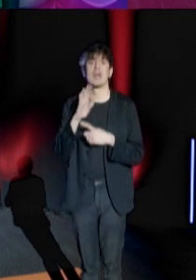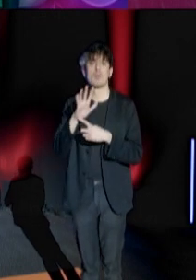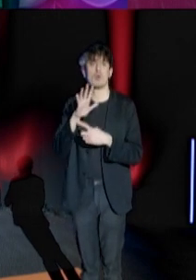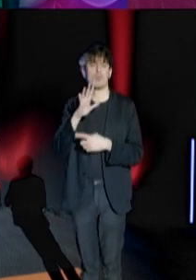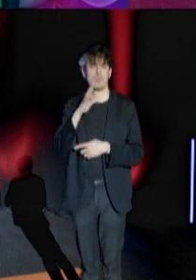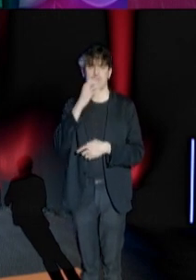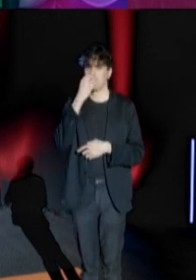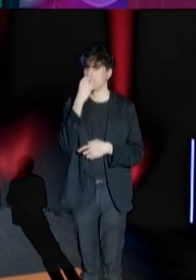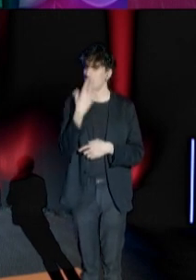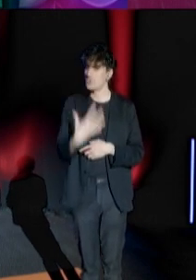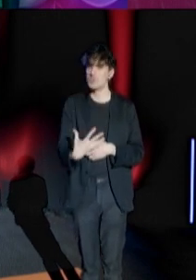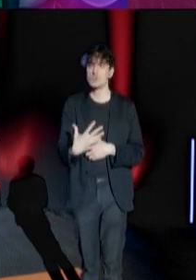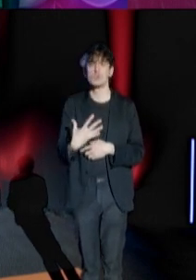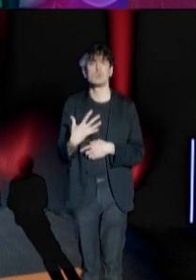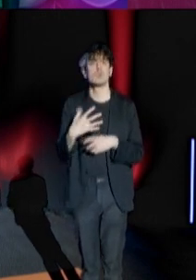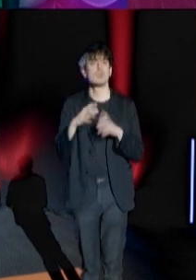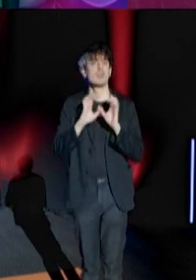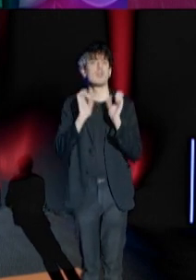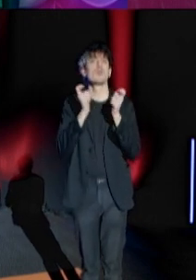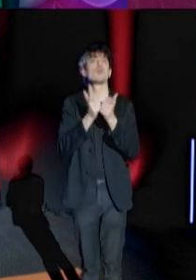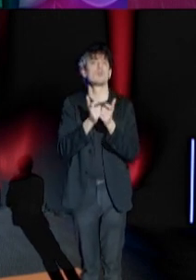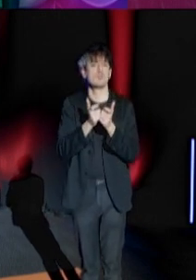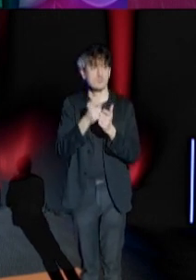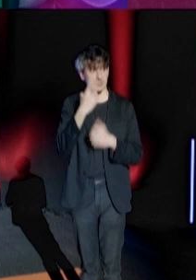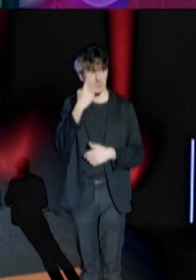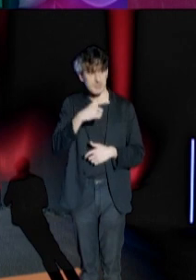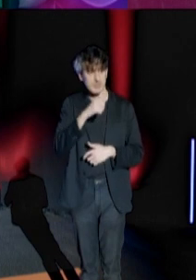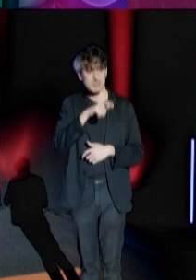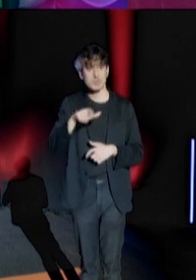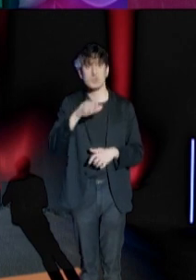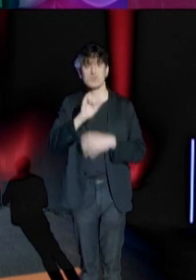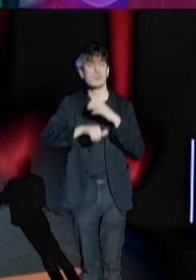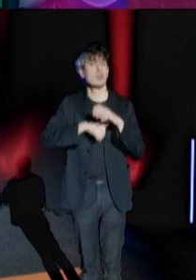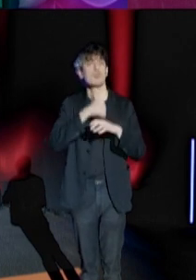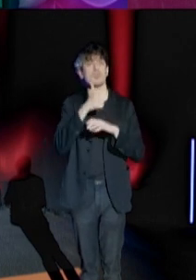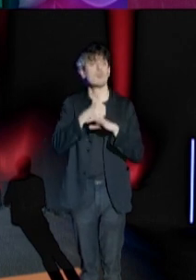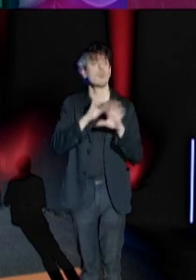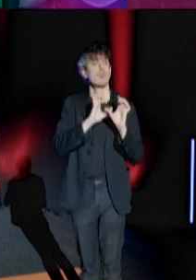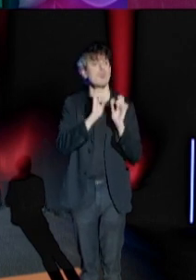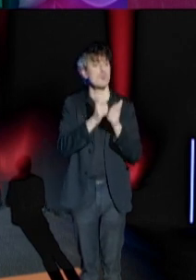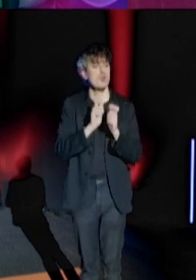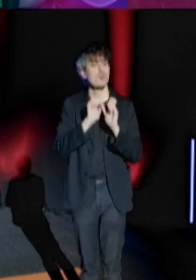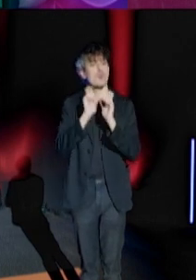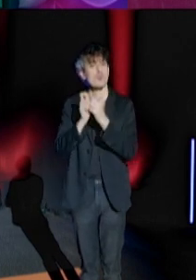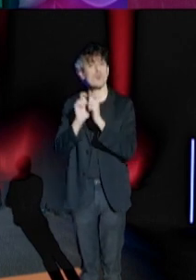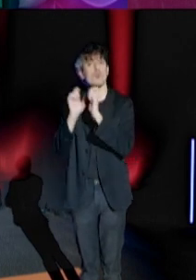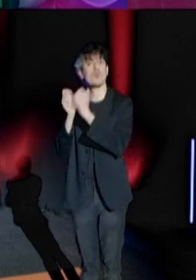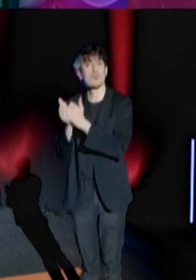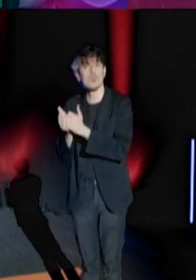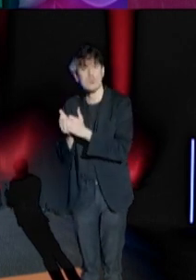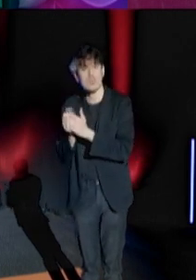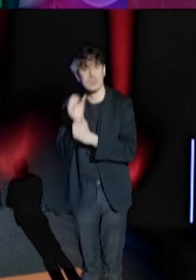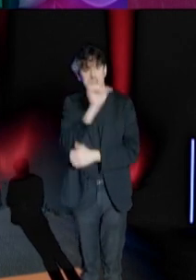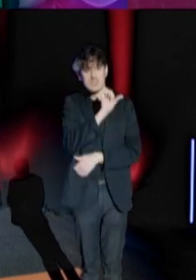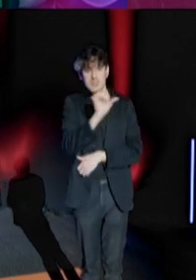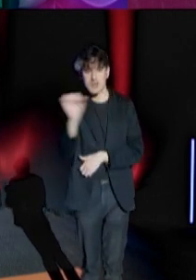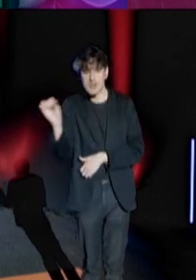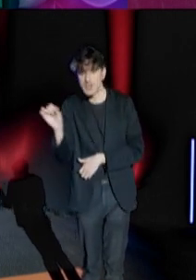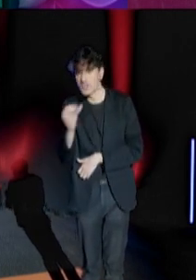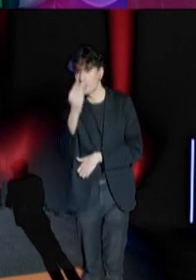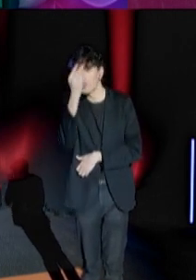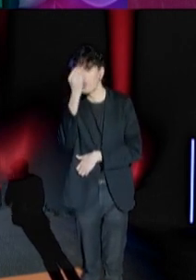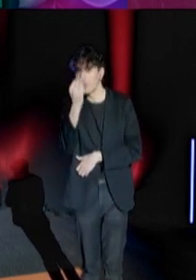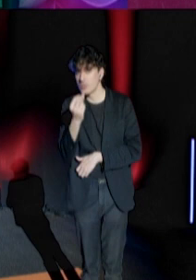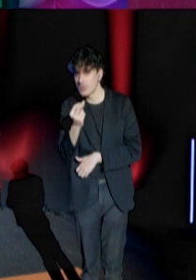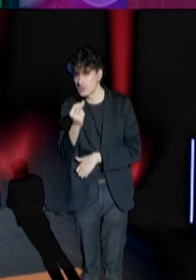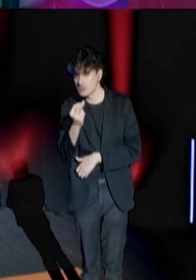buenísimo reuniones sabéis cuánto tiempo pasa un ejecutivo medio en reuniones internas dos días a la semana repito dos